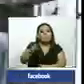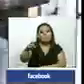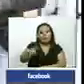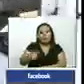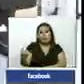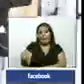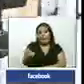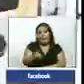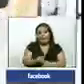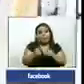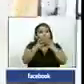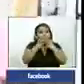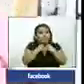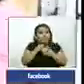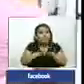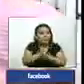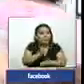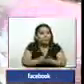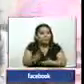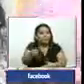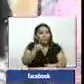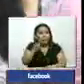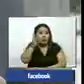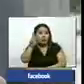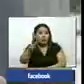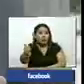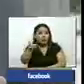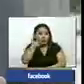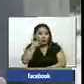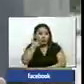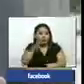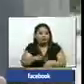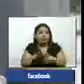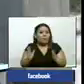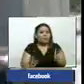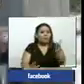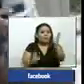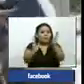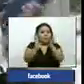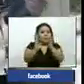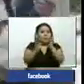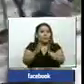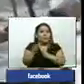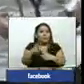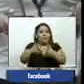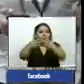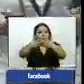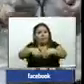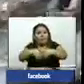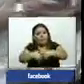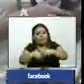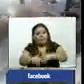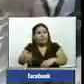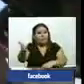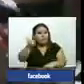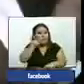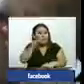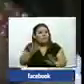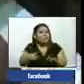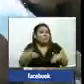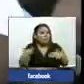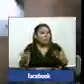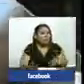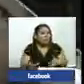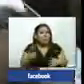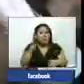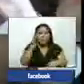más personas desean tener acceso a más de 2 celulares, y el reto se ha vuelto más grande para las empresas de telecomunicaciones, debido a